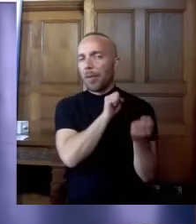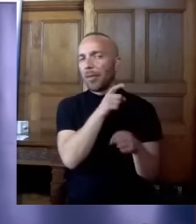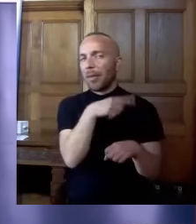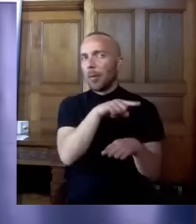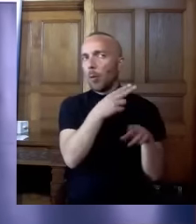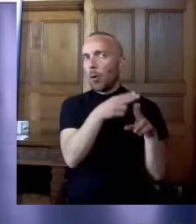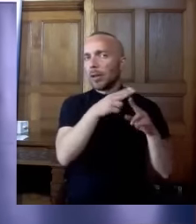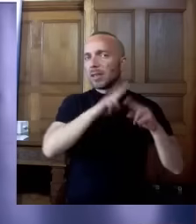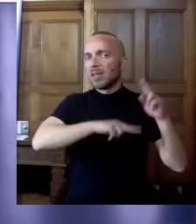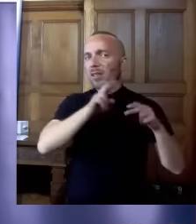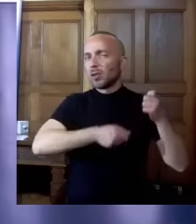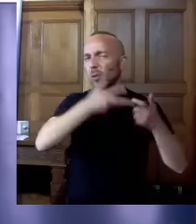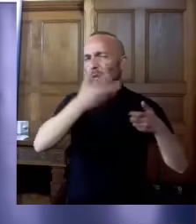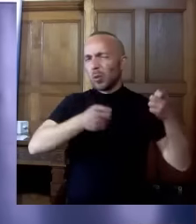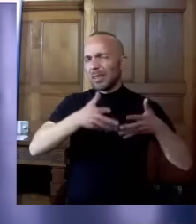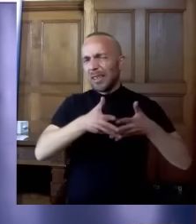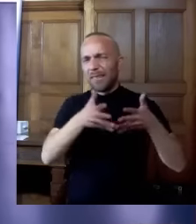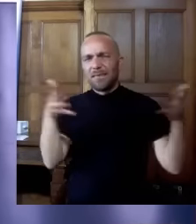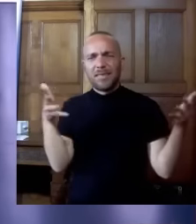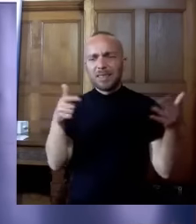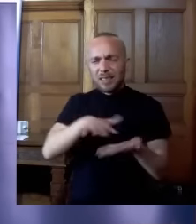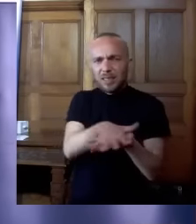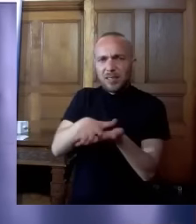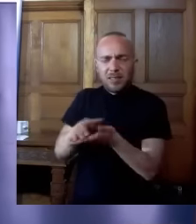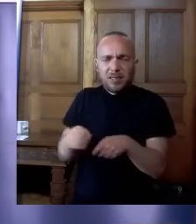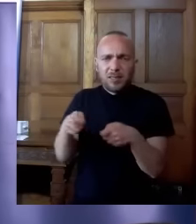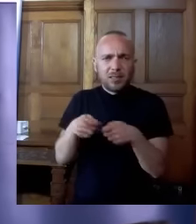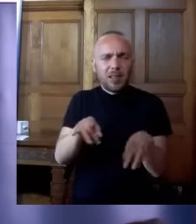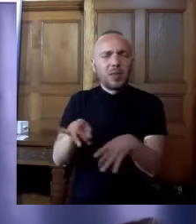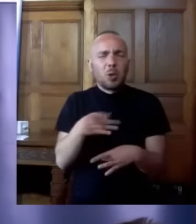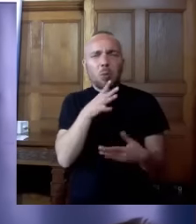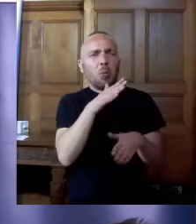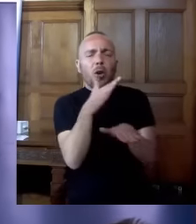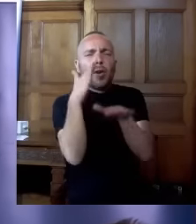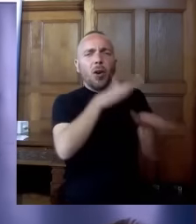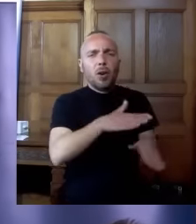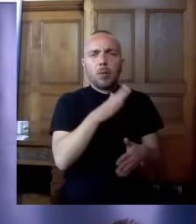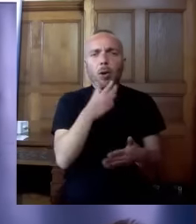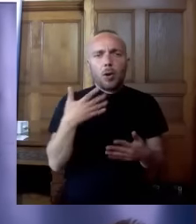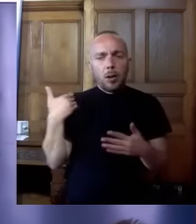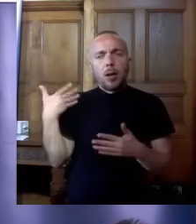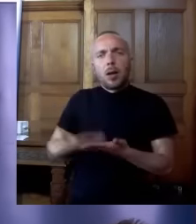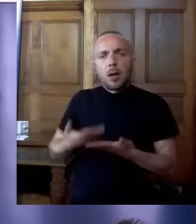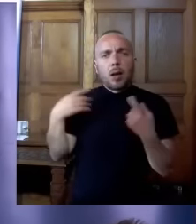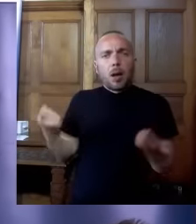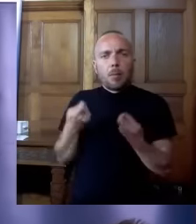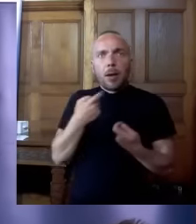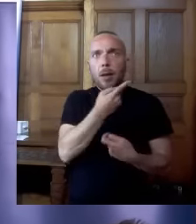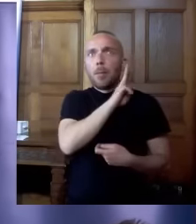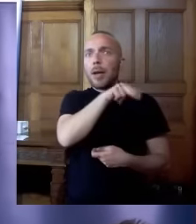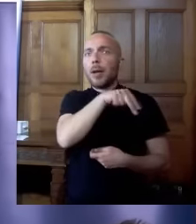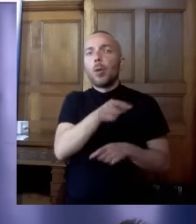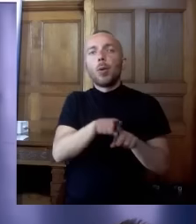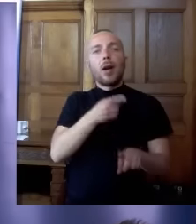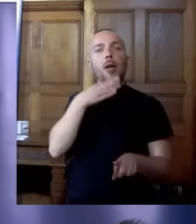infraestructuras de grandes infraestructuras que que destruye nuestro territorio lo hemos dicho a lo largo de esta campaña el pnv practica un nacionalismo que se